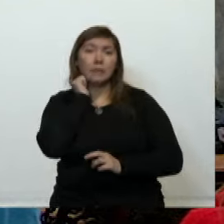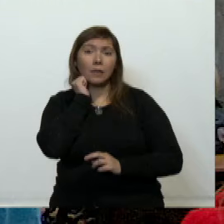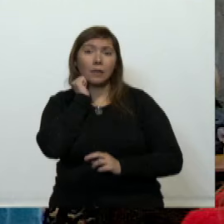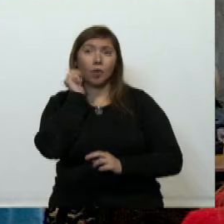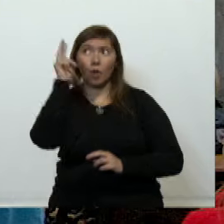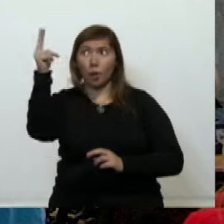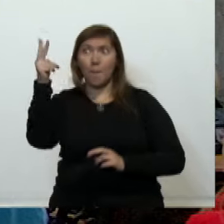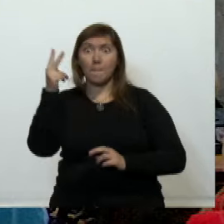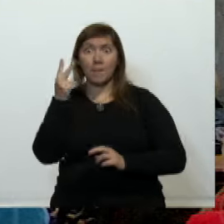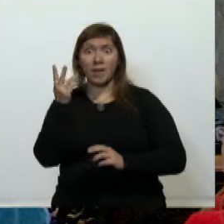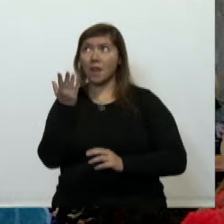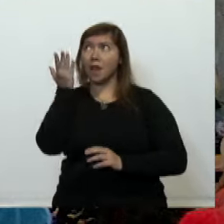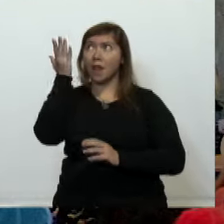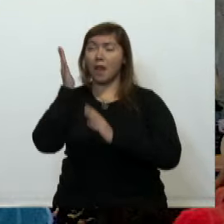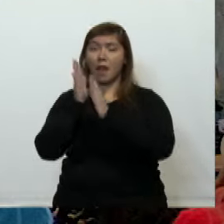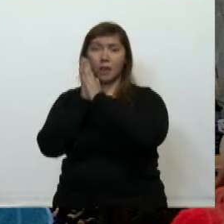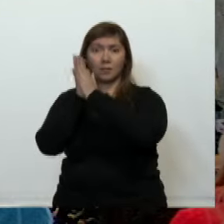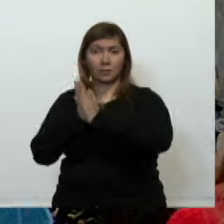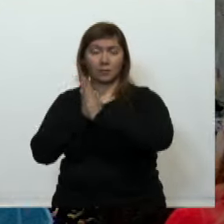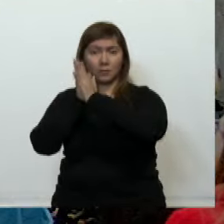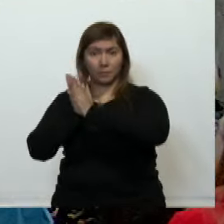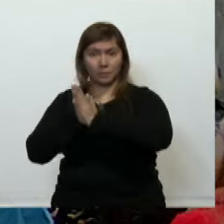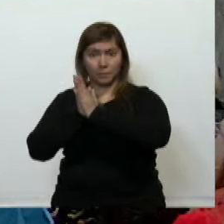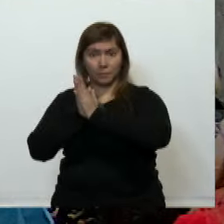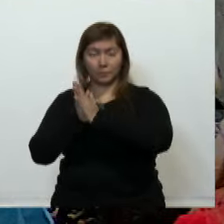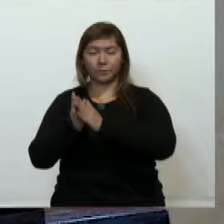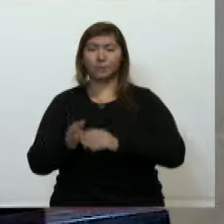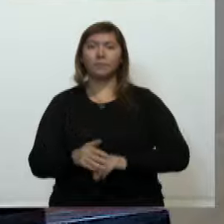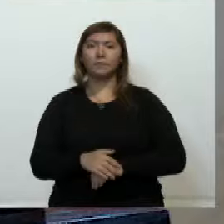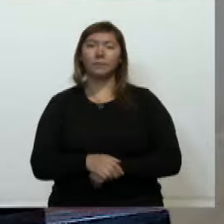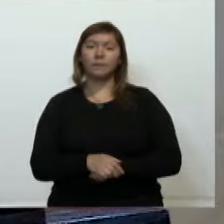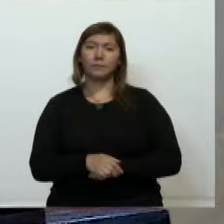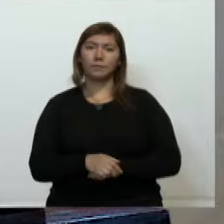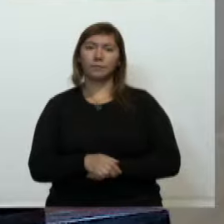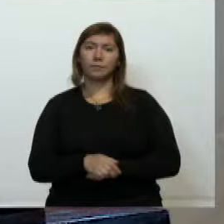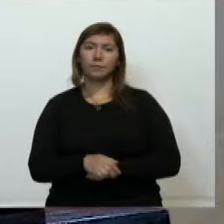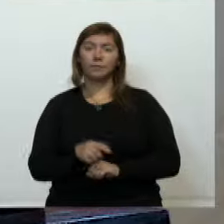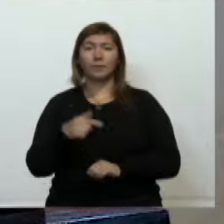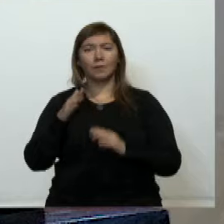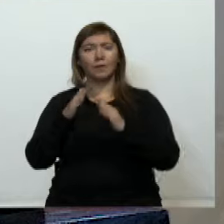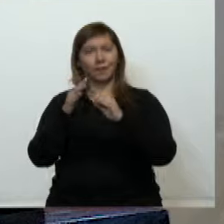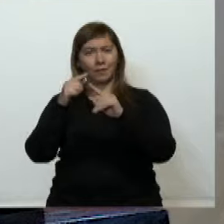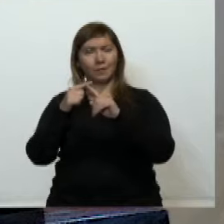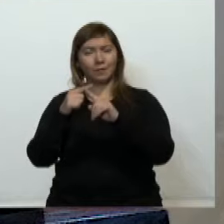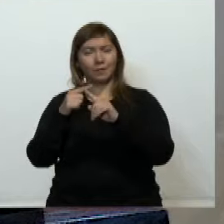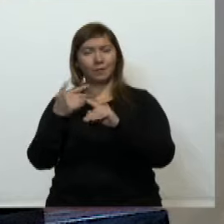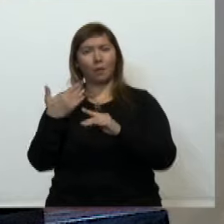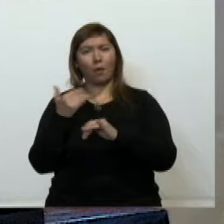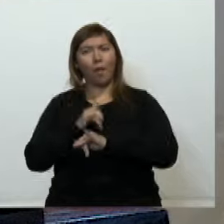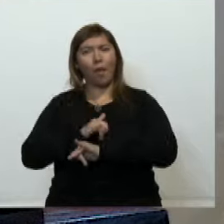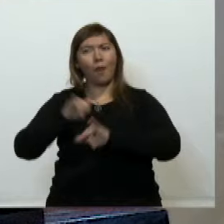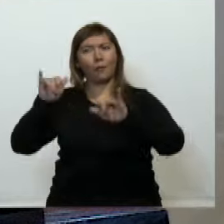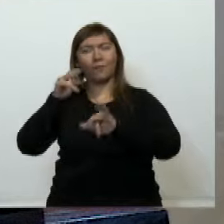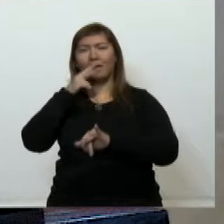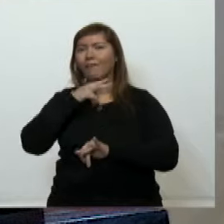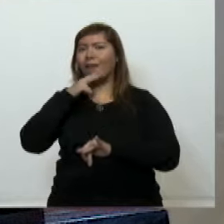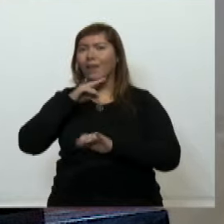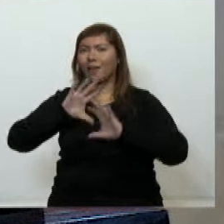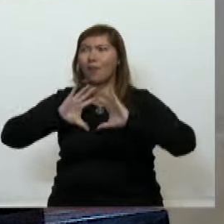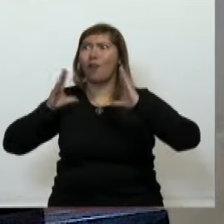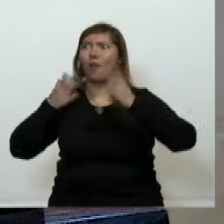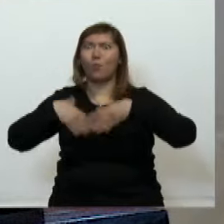súplica. Señor, atiende nuestra súplica. Para que la Iglesia pueda anunciar el Evangelio en todo el mundo